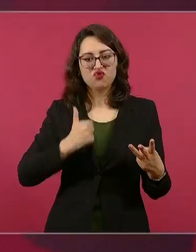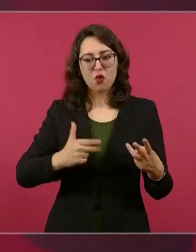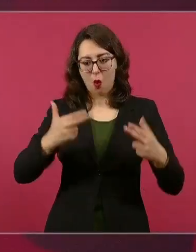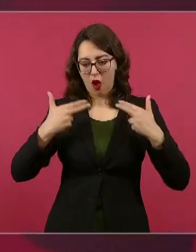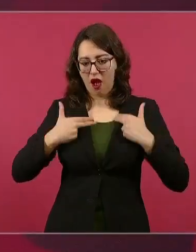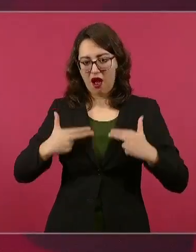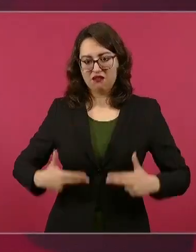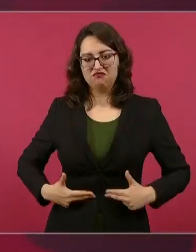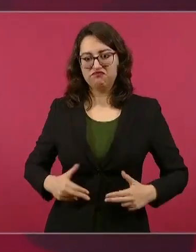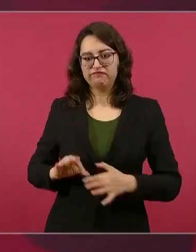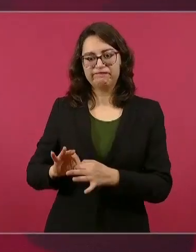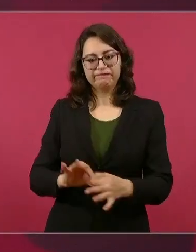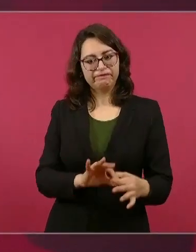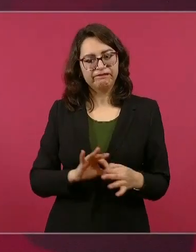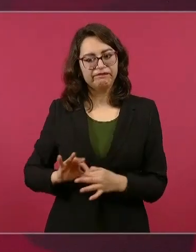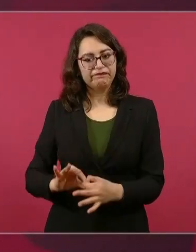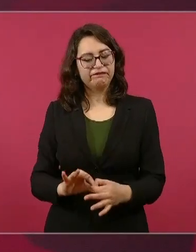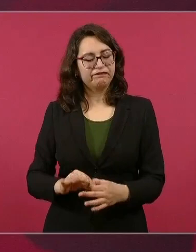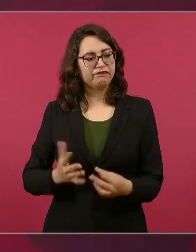humano.